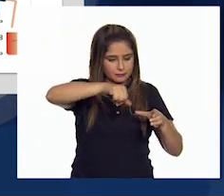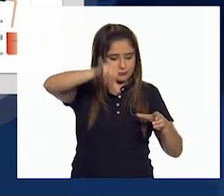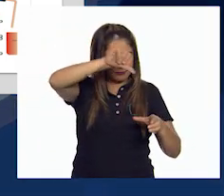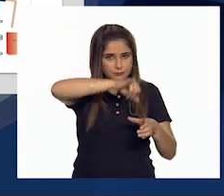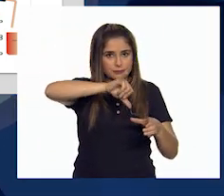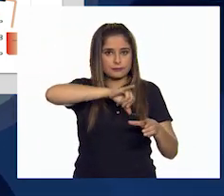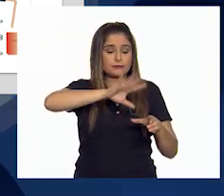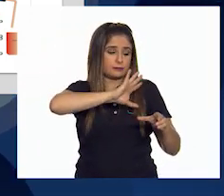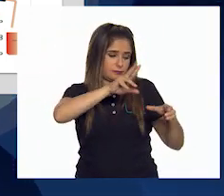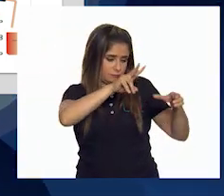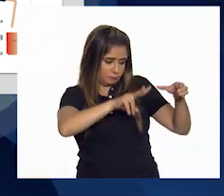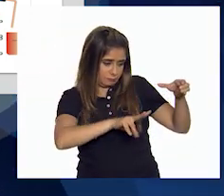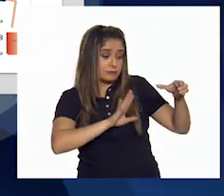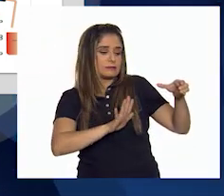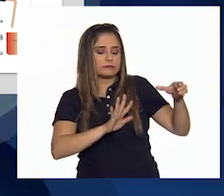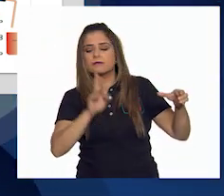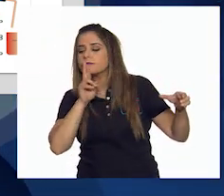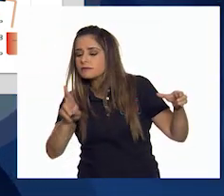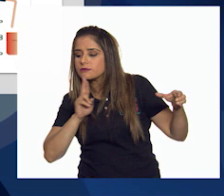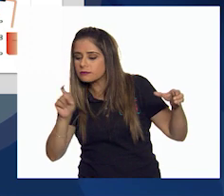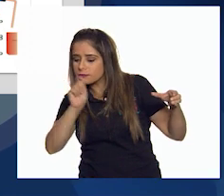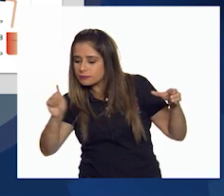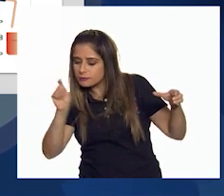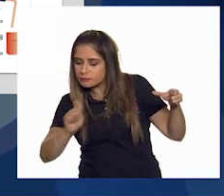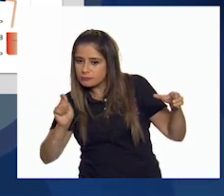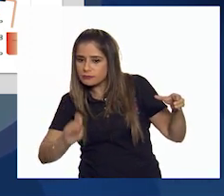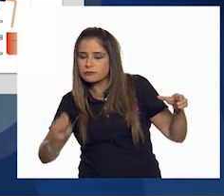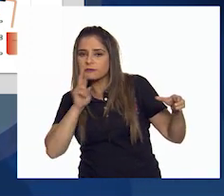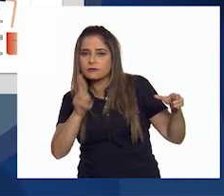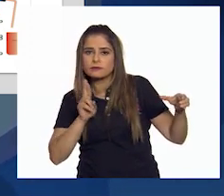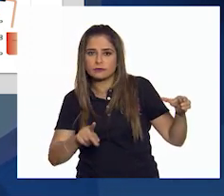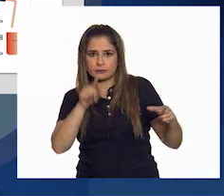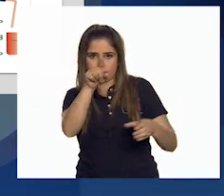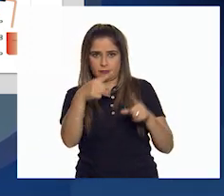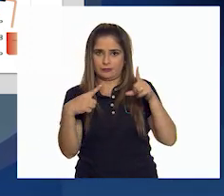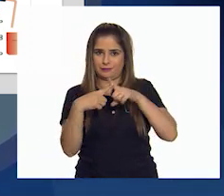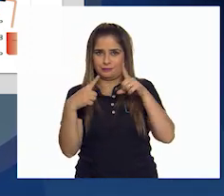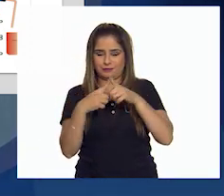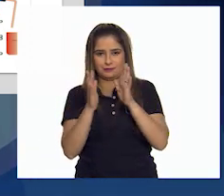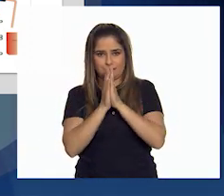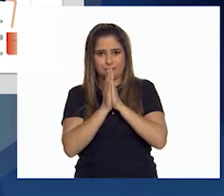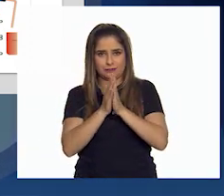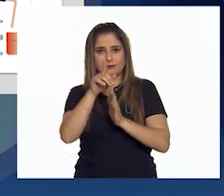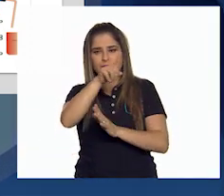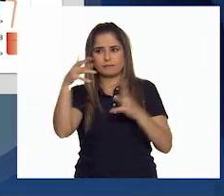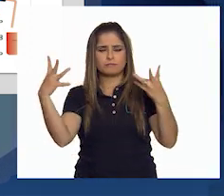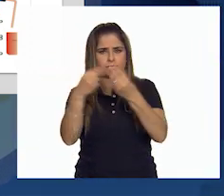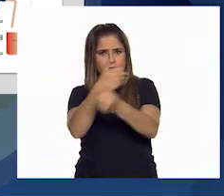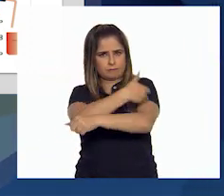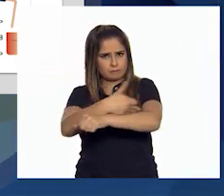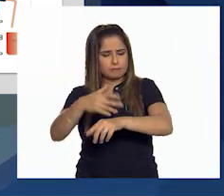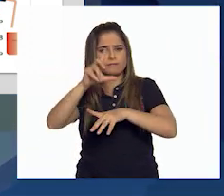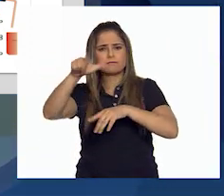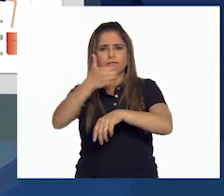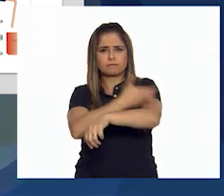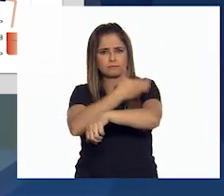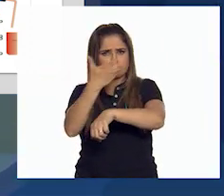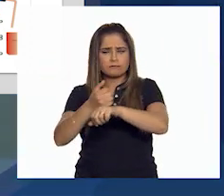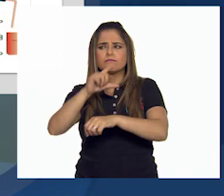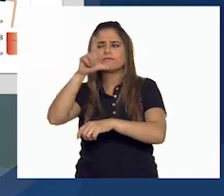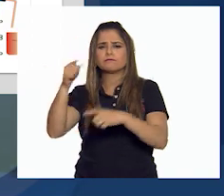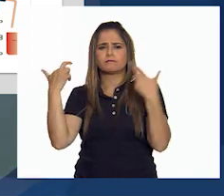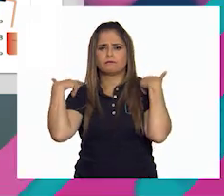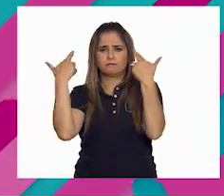preguntas en su cuaderno, considerando lo que hemos visto en clase, y coméntenlas con su familia, sus compañeros y su maestra o